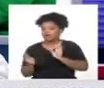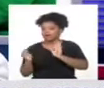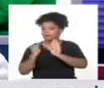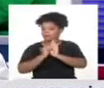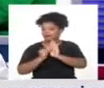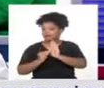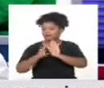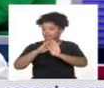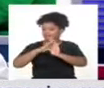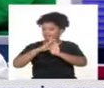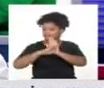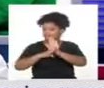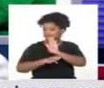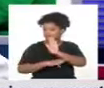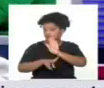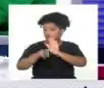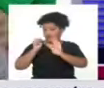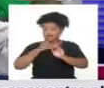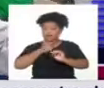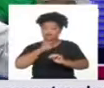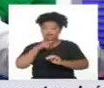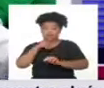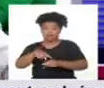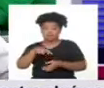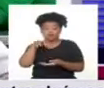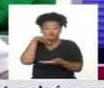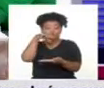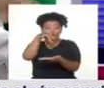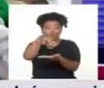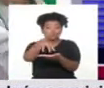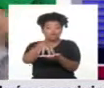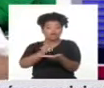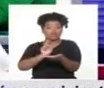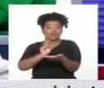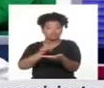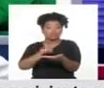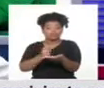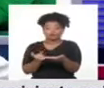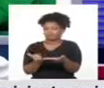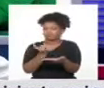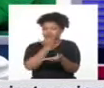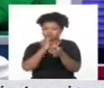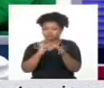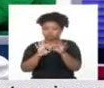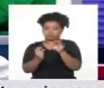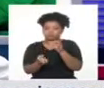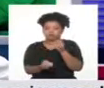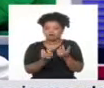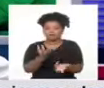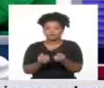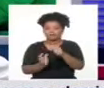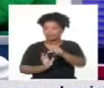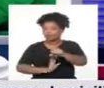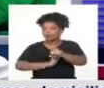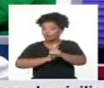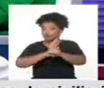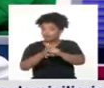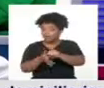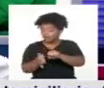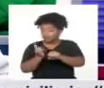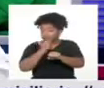identificado una transmisión que afecta a un centro de trabajo, un centro institucional, o afecta a